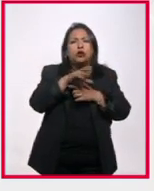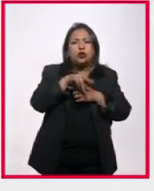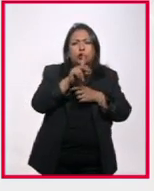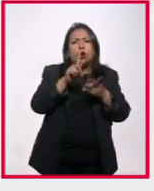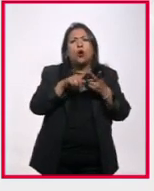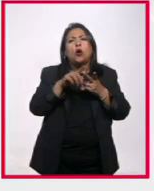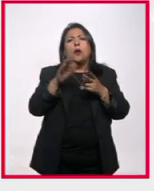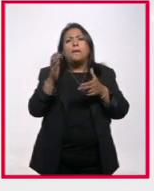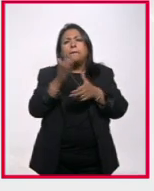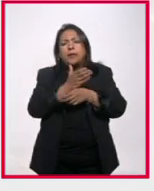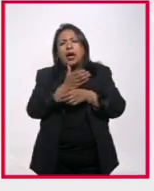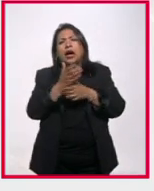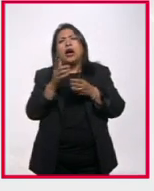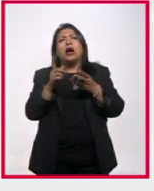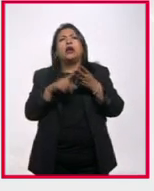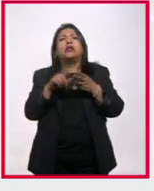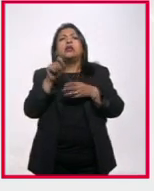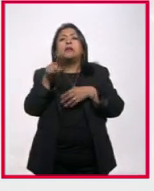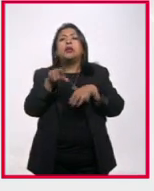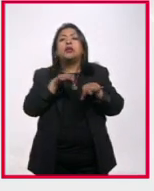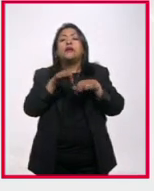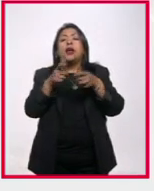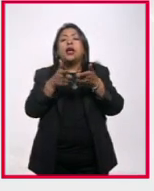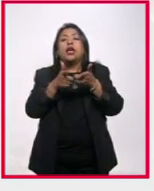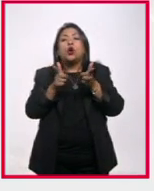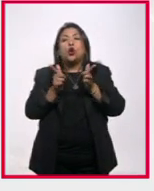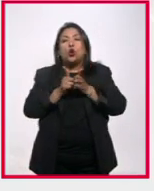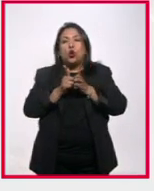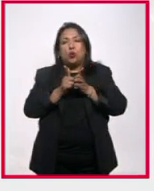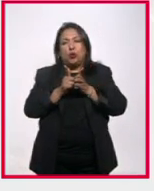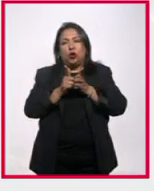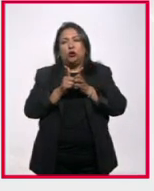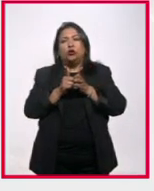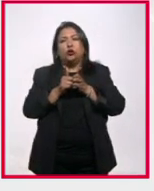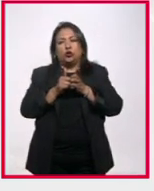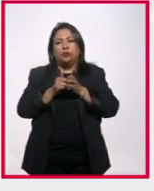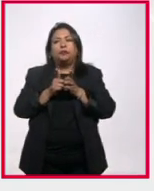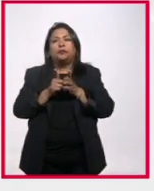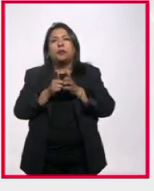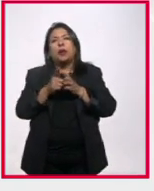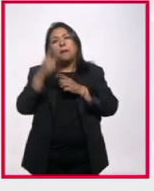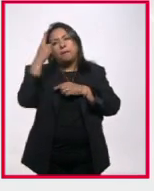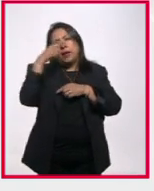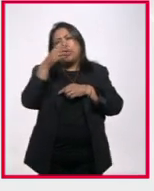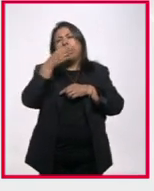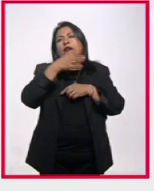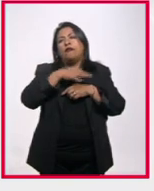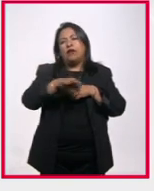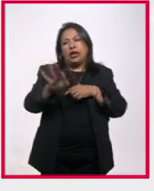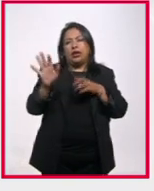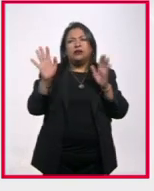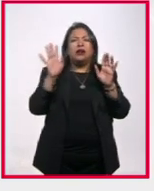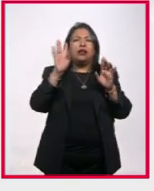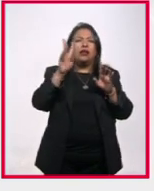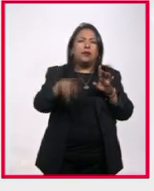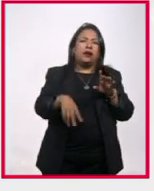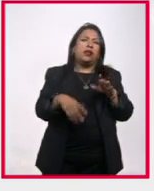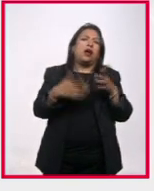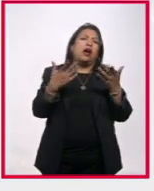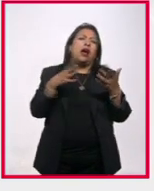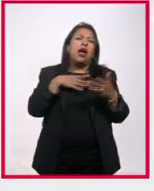en bares y también estuve trabajando en grupos... para amenizar fiestas, ¿sabes? Canté infinidad de 15